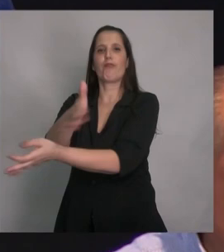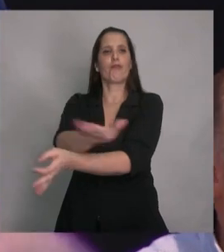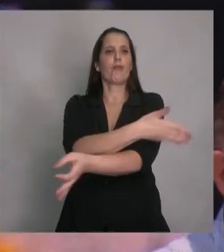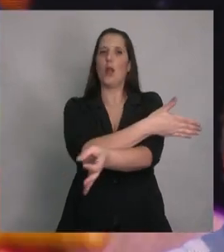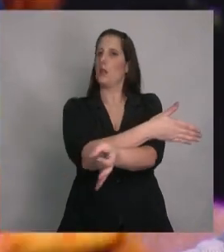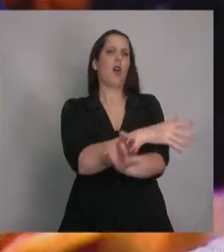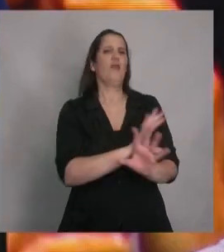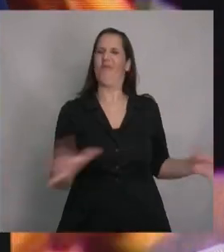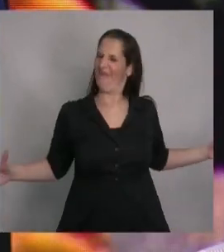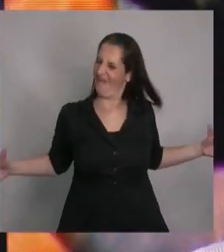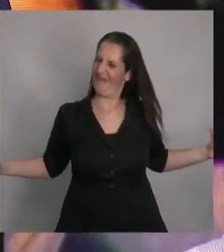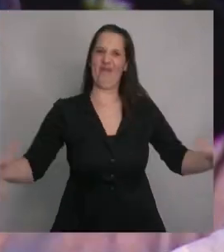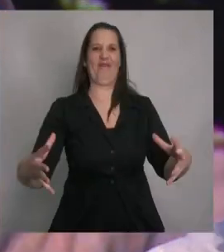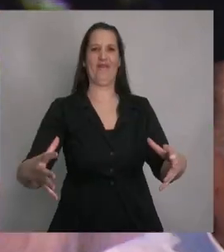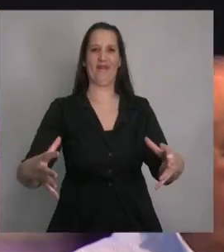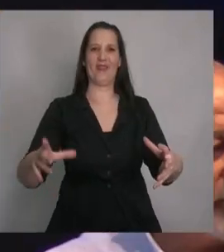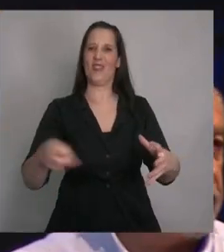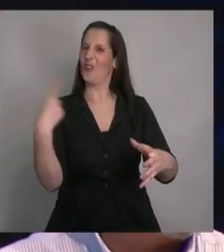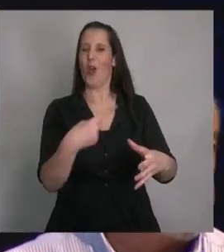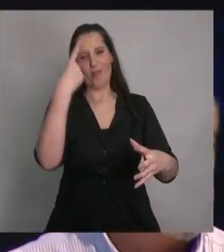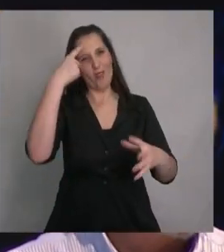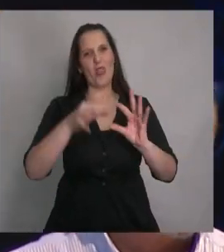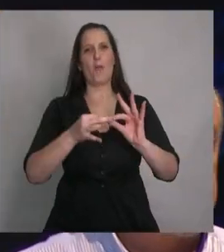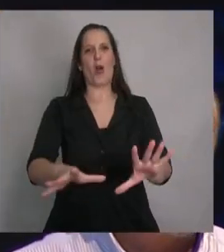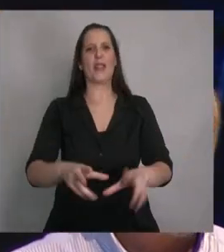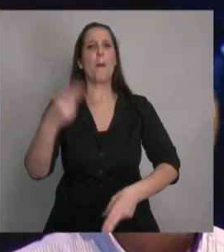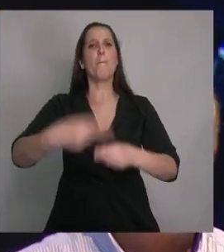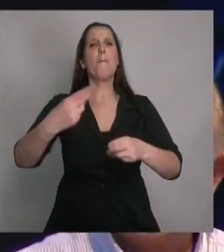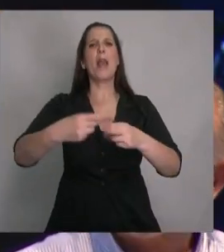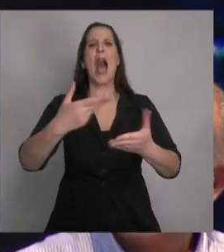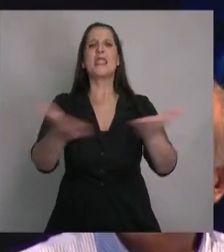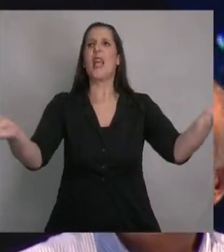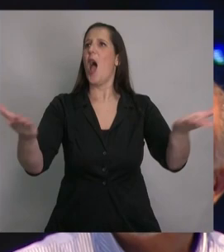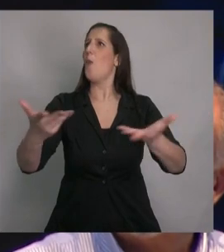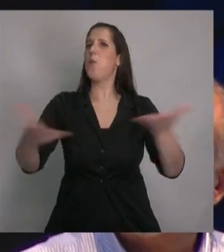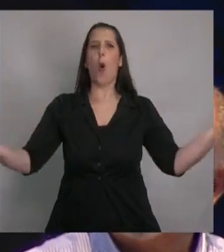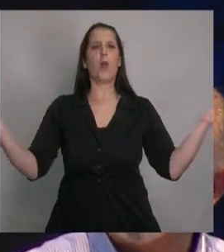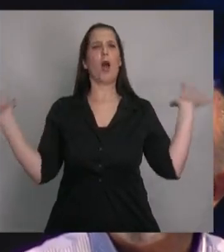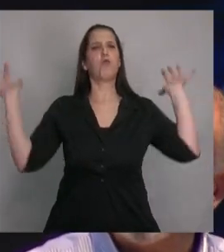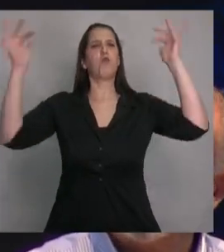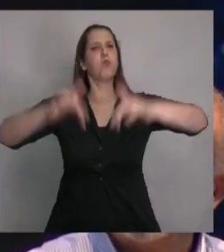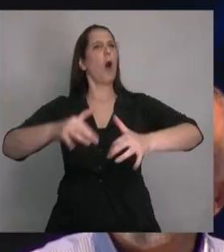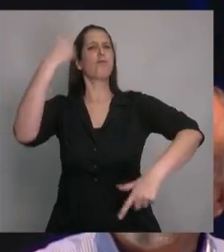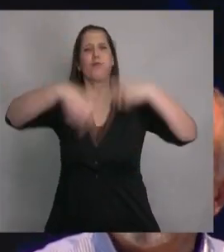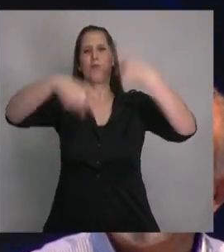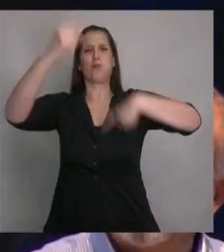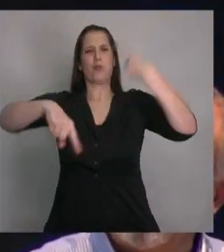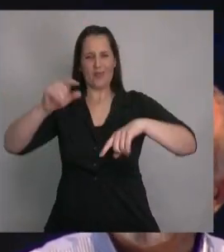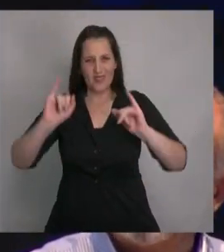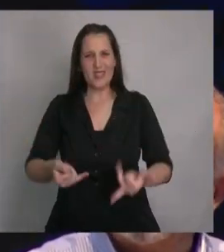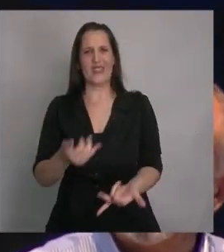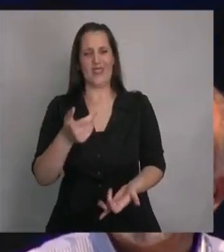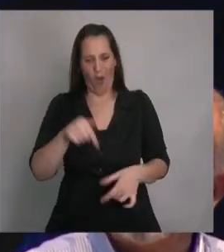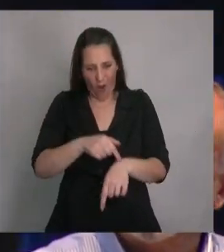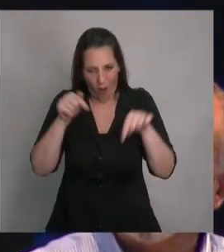una intensidad democrática la plaza pública vuelve a ser en Colombia el ágora que aún mantenemos